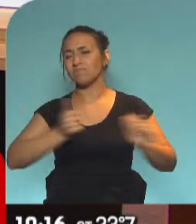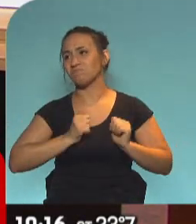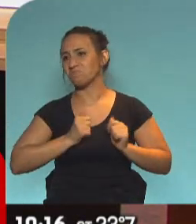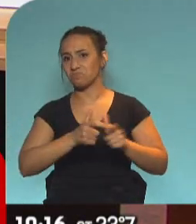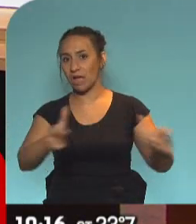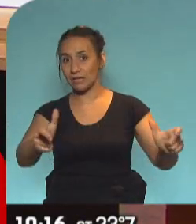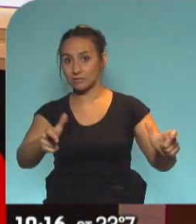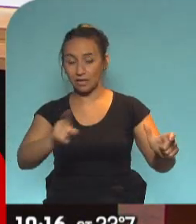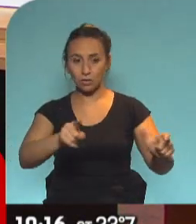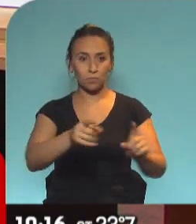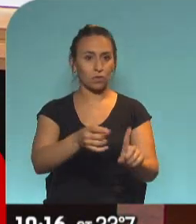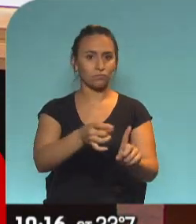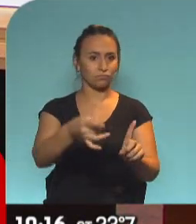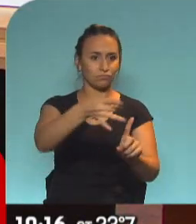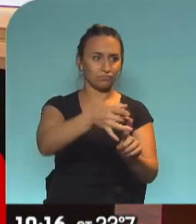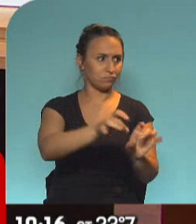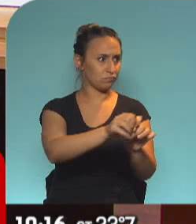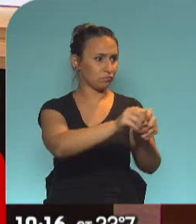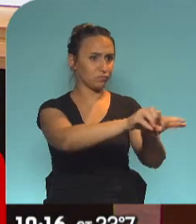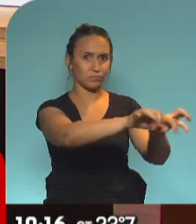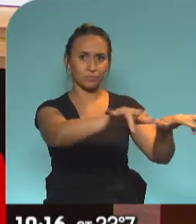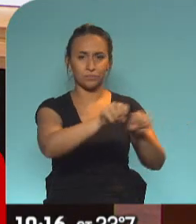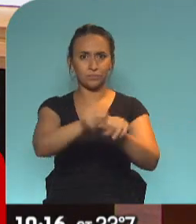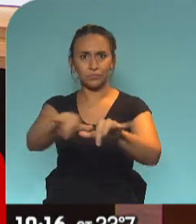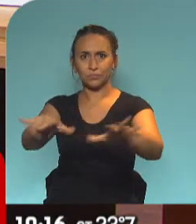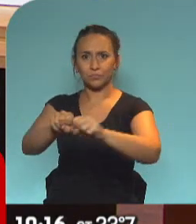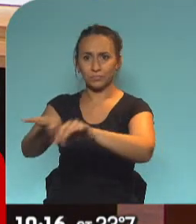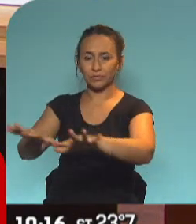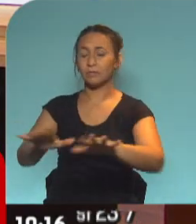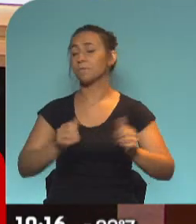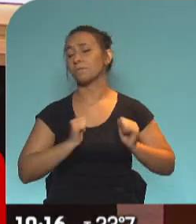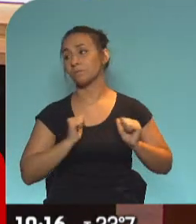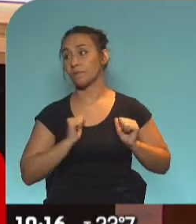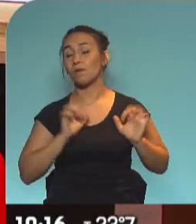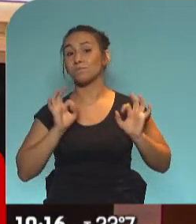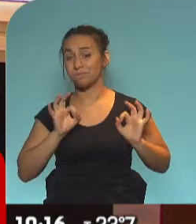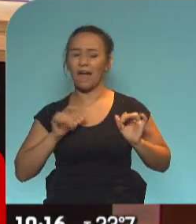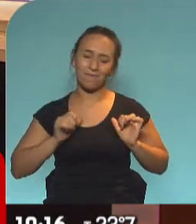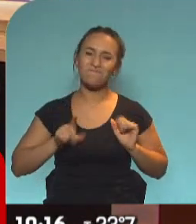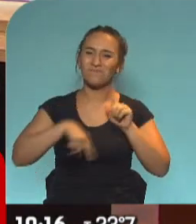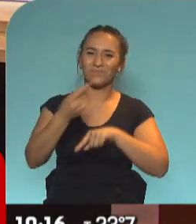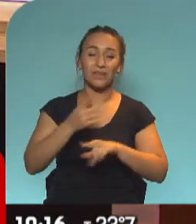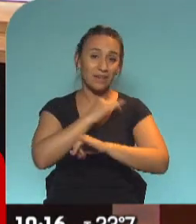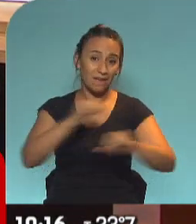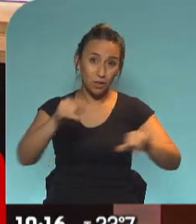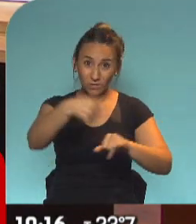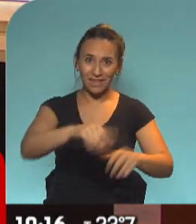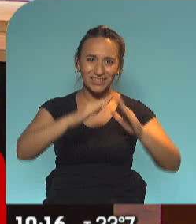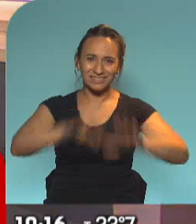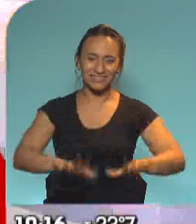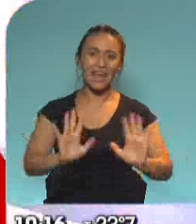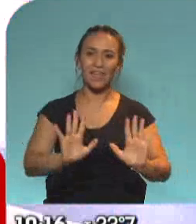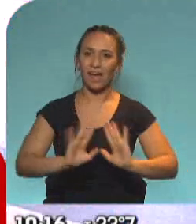y que esa gente contagie otro poquito más de gente para después agarrar y decirle, bueno, quédense adentro, hagan esto, hagan lo otro. Creo